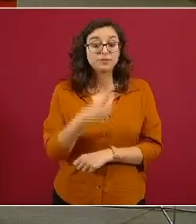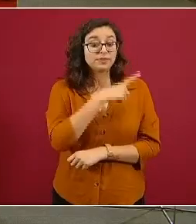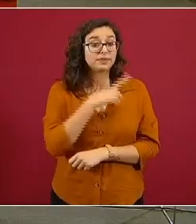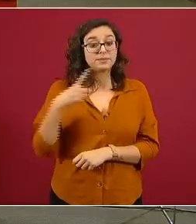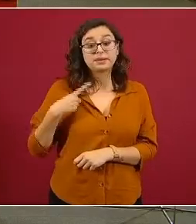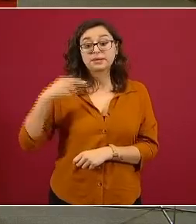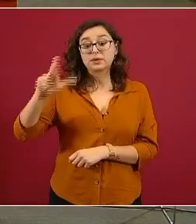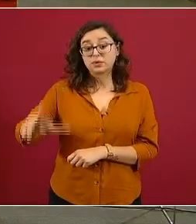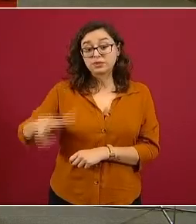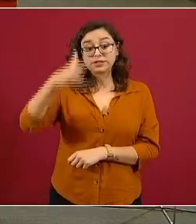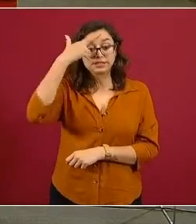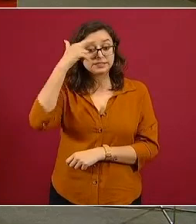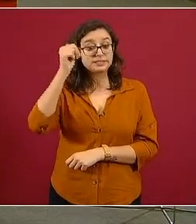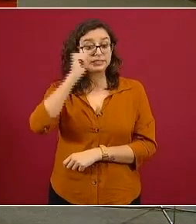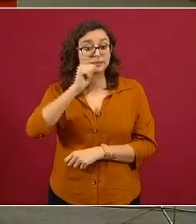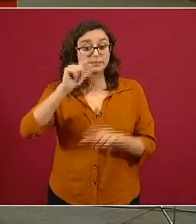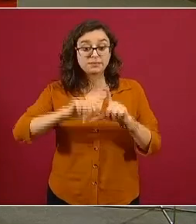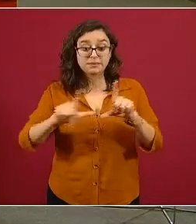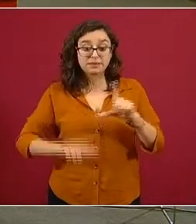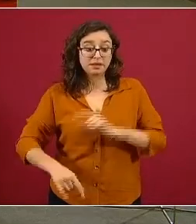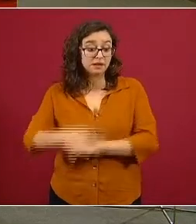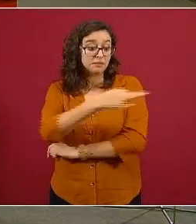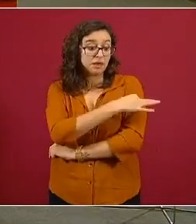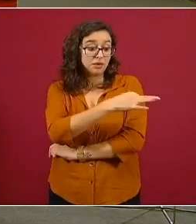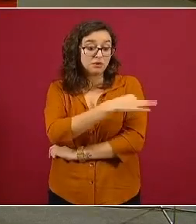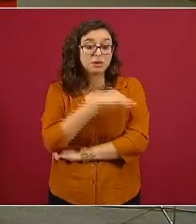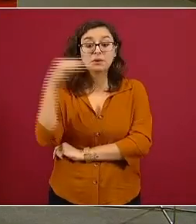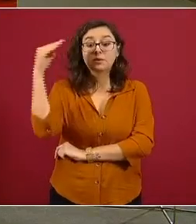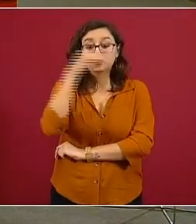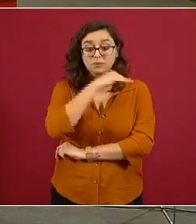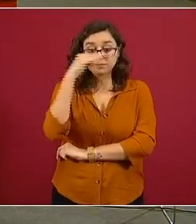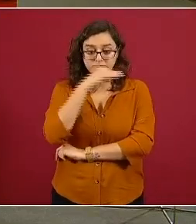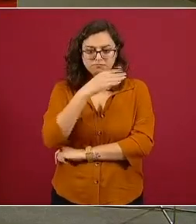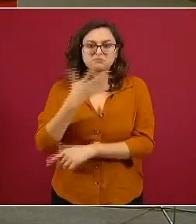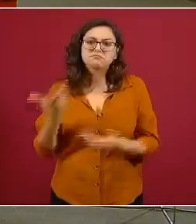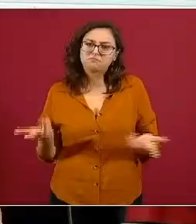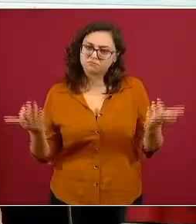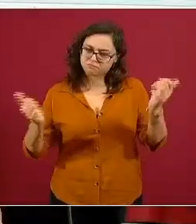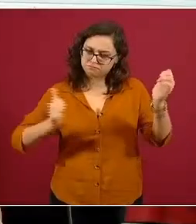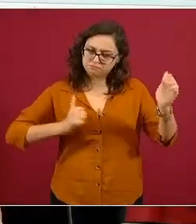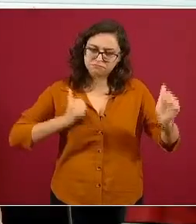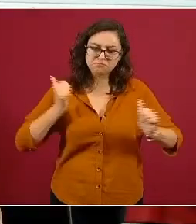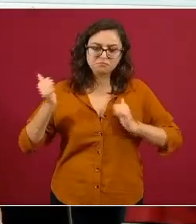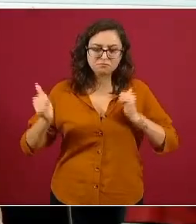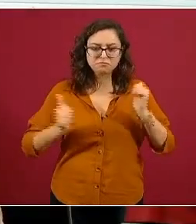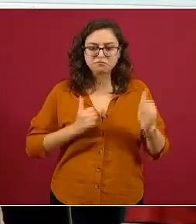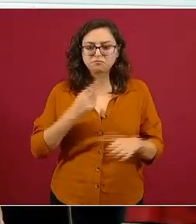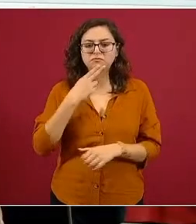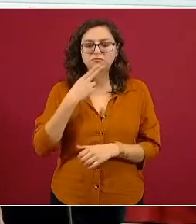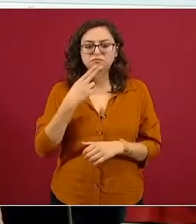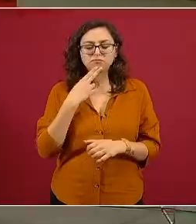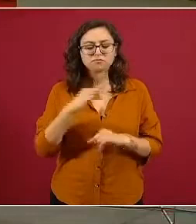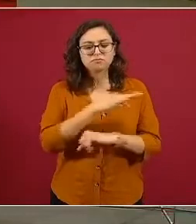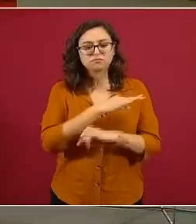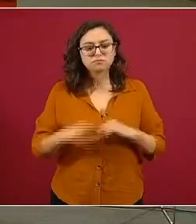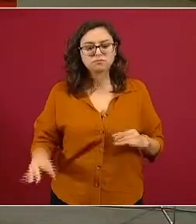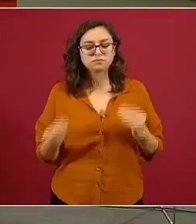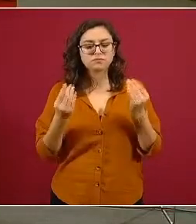siempre, la vacunación en nuestro país es gratuita, hagamos uso de ella. Creo que es la última. Mil